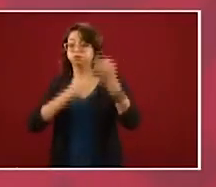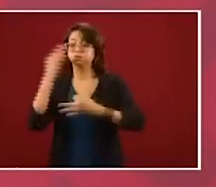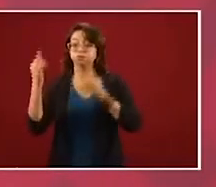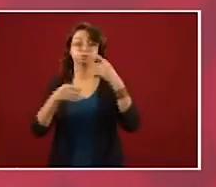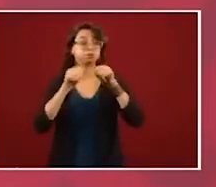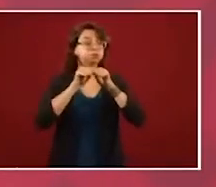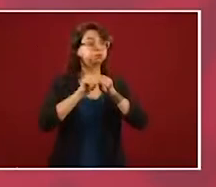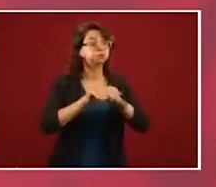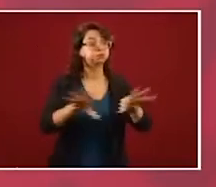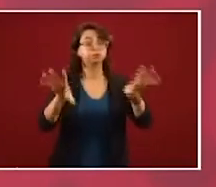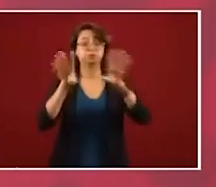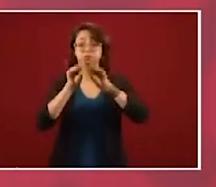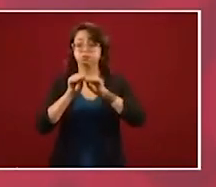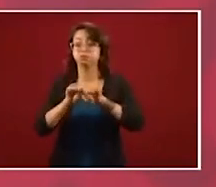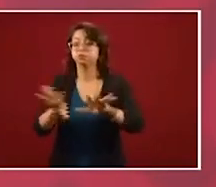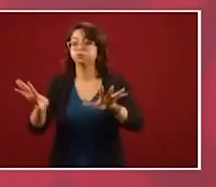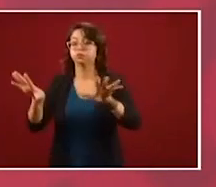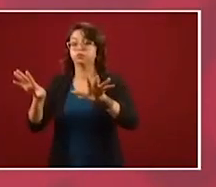de